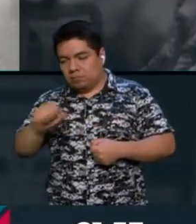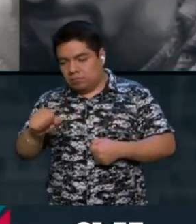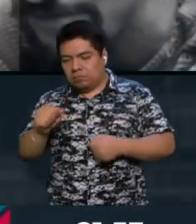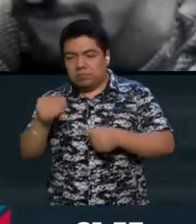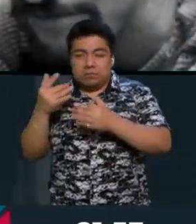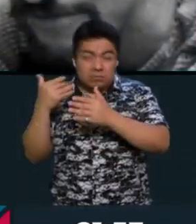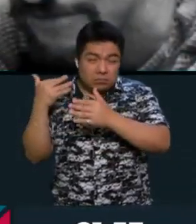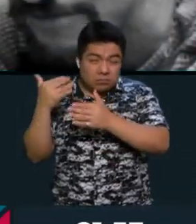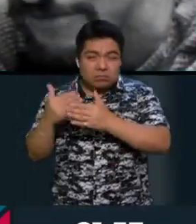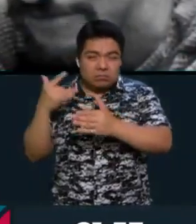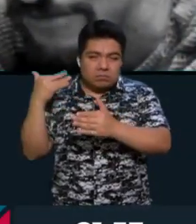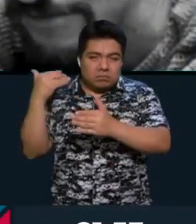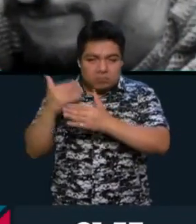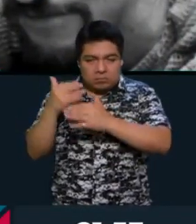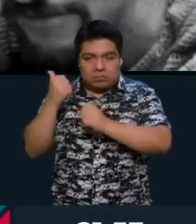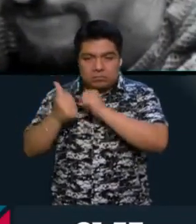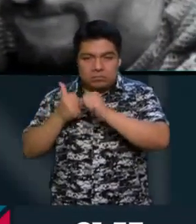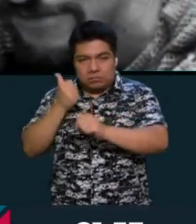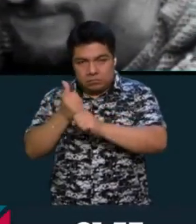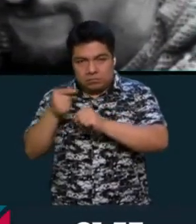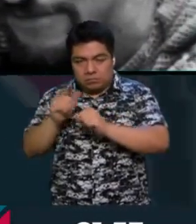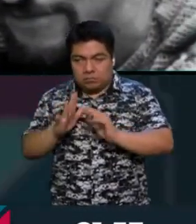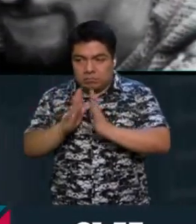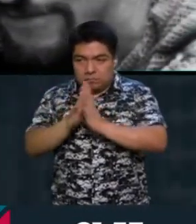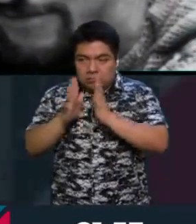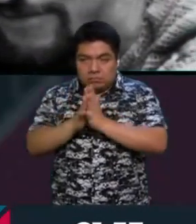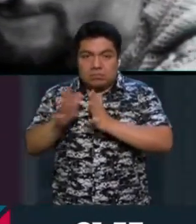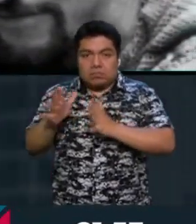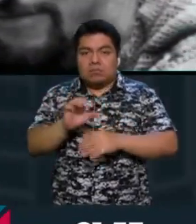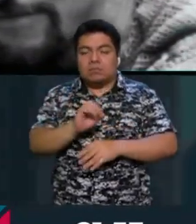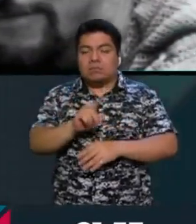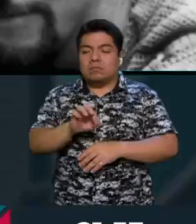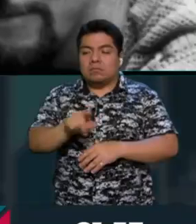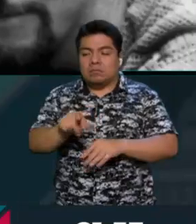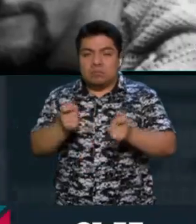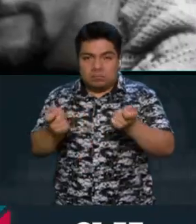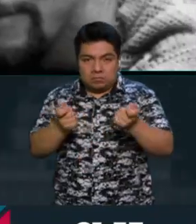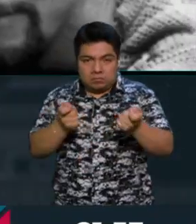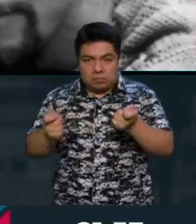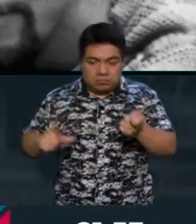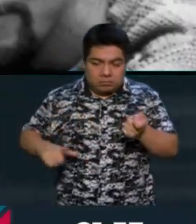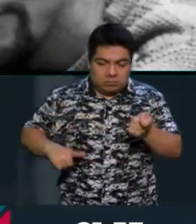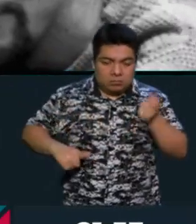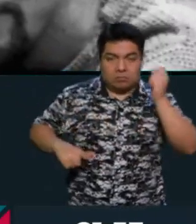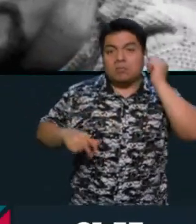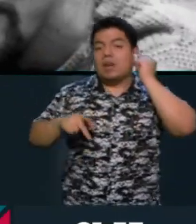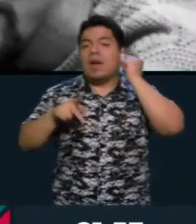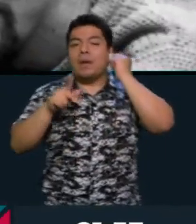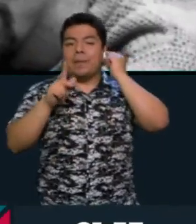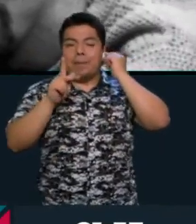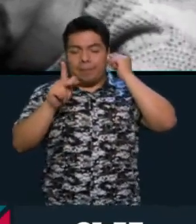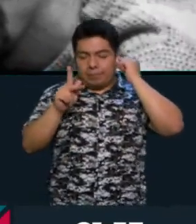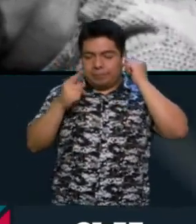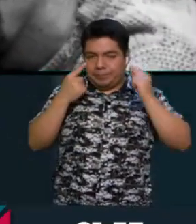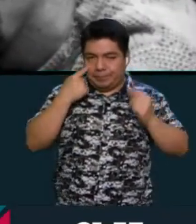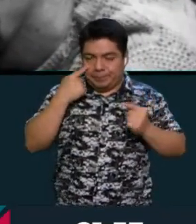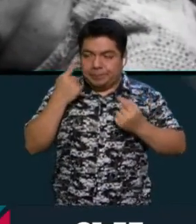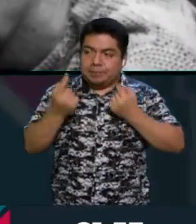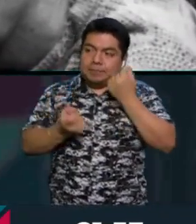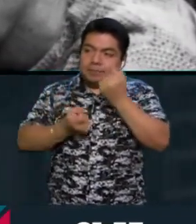que gobierna es la socialdemocracia. Pero ¿qué ocurre con aquellos personajes que son excluidos por el